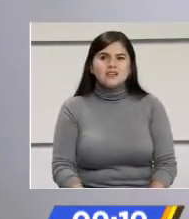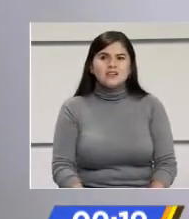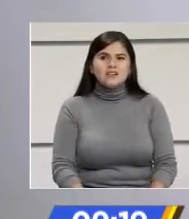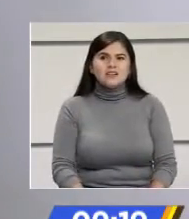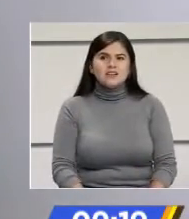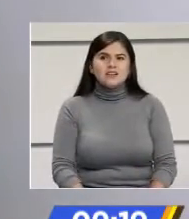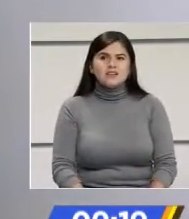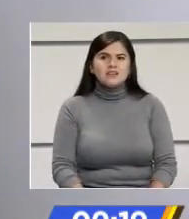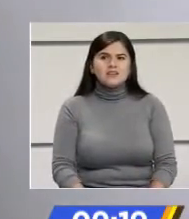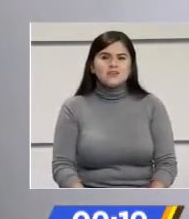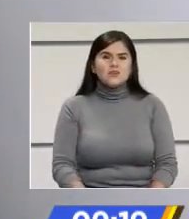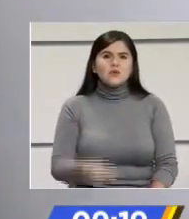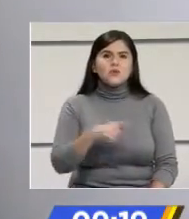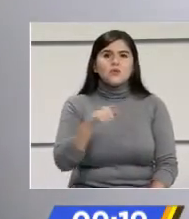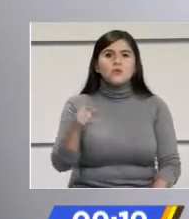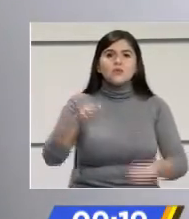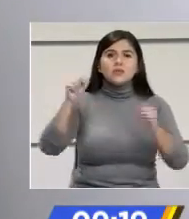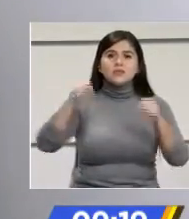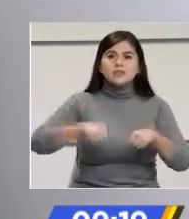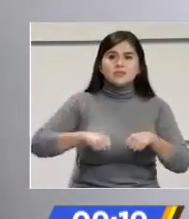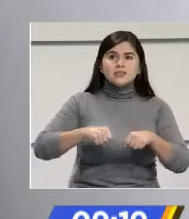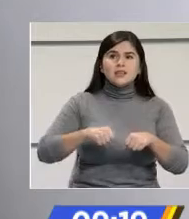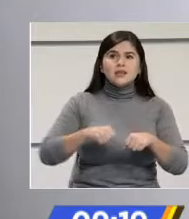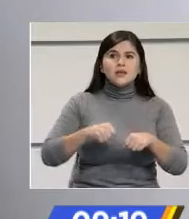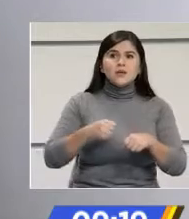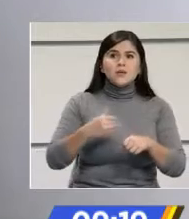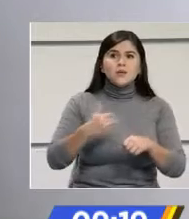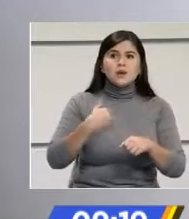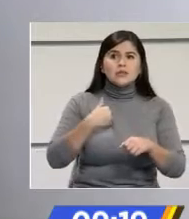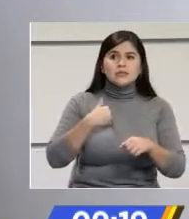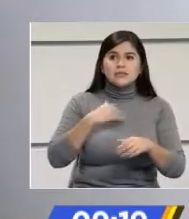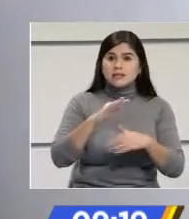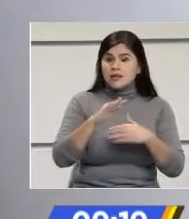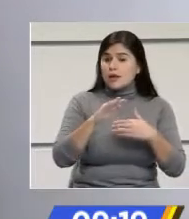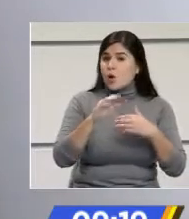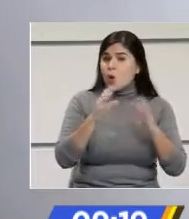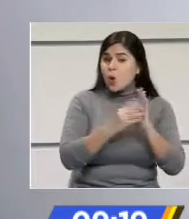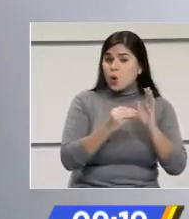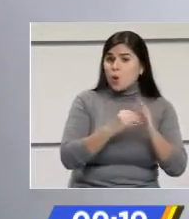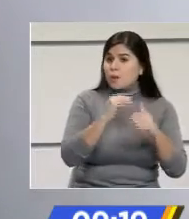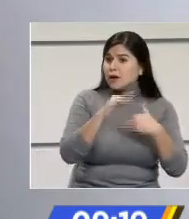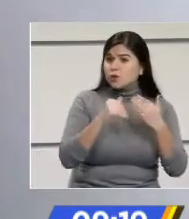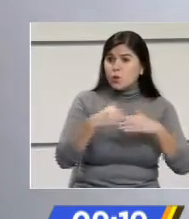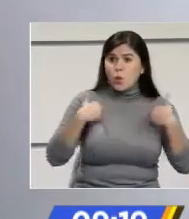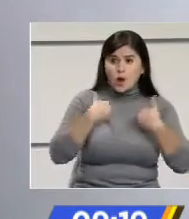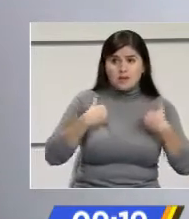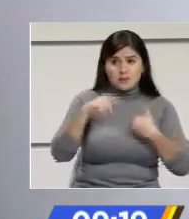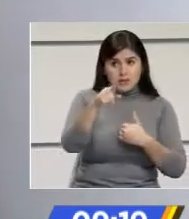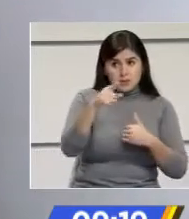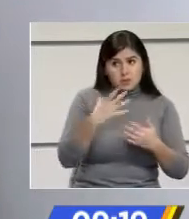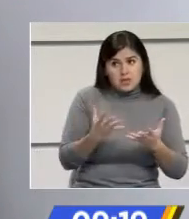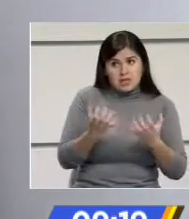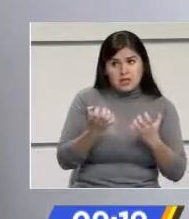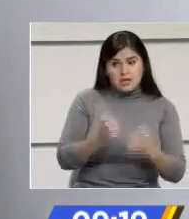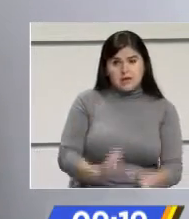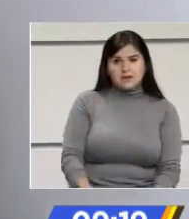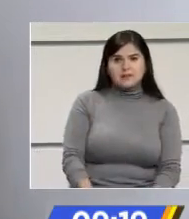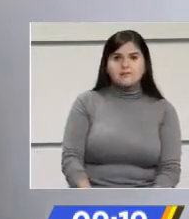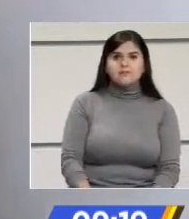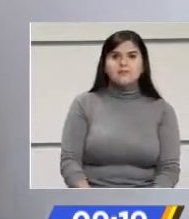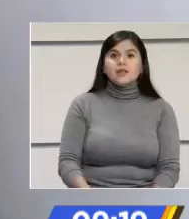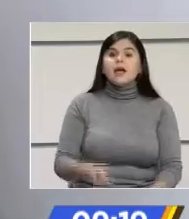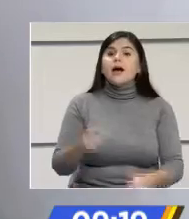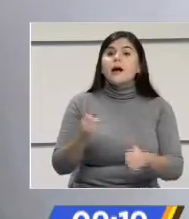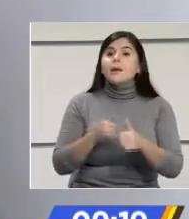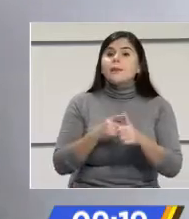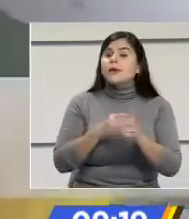ver esta actividad. Ustedes pueden poner la limitación de animales que ustedes busquen. Aprovechemos un momentito porque tenemos también algunas